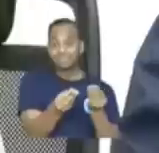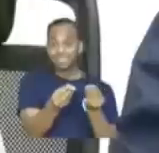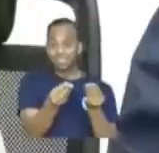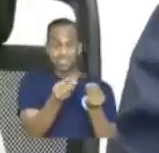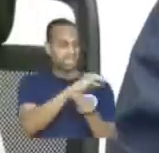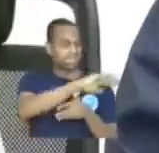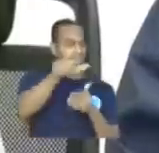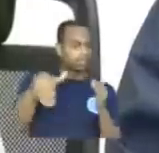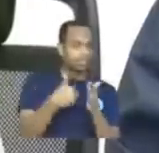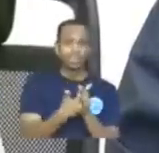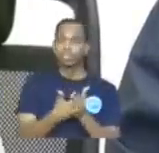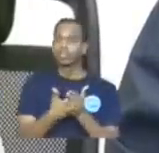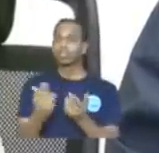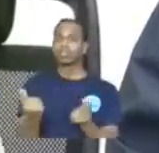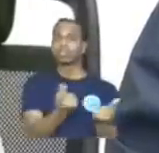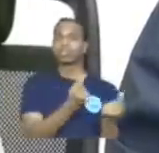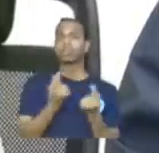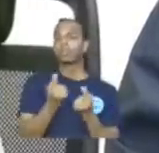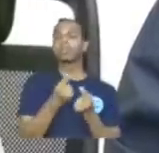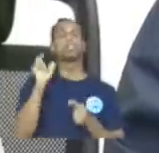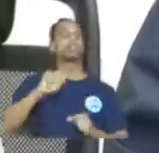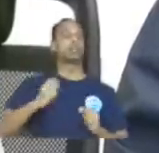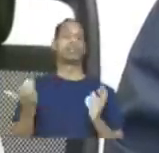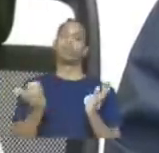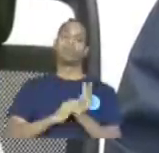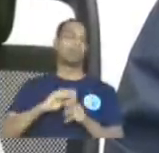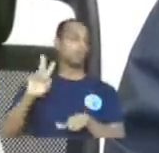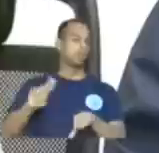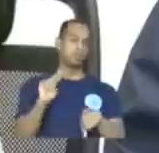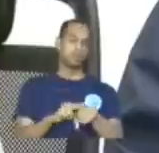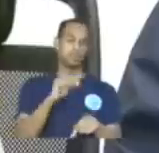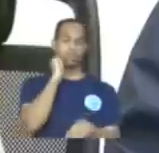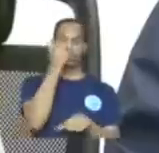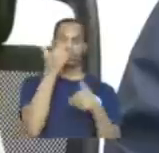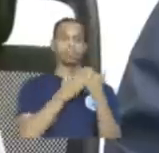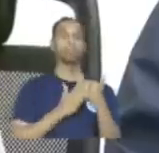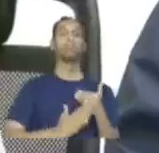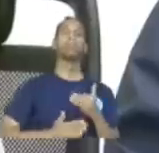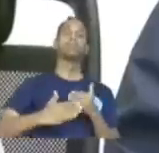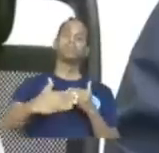términos generales, o sea, todas las actividades normales deben de restablecerse a partir